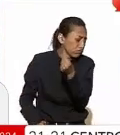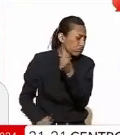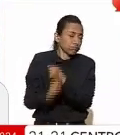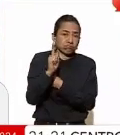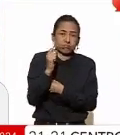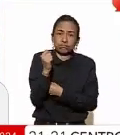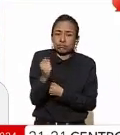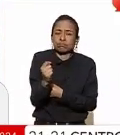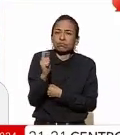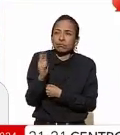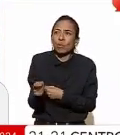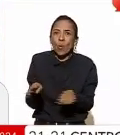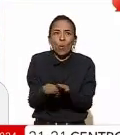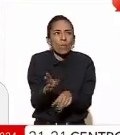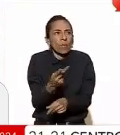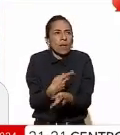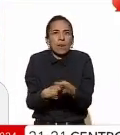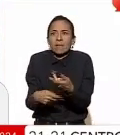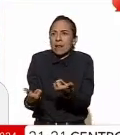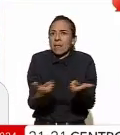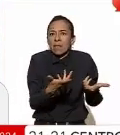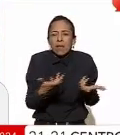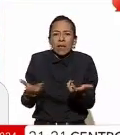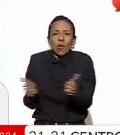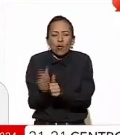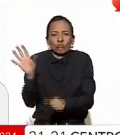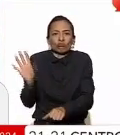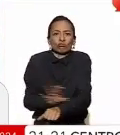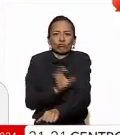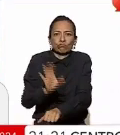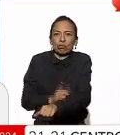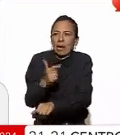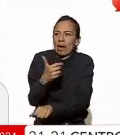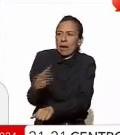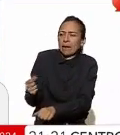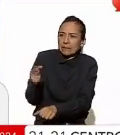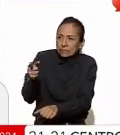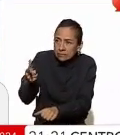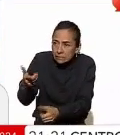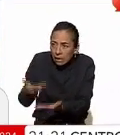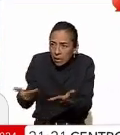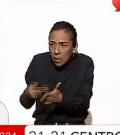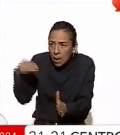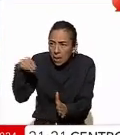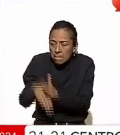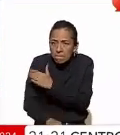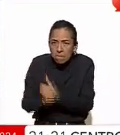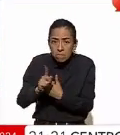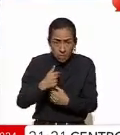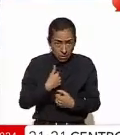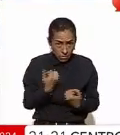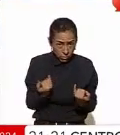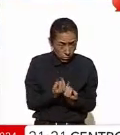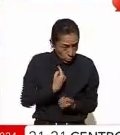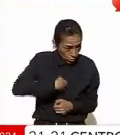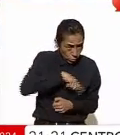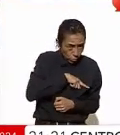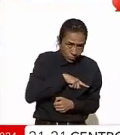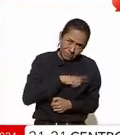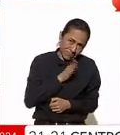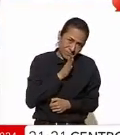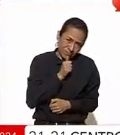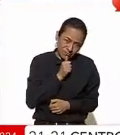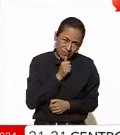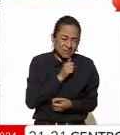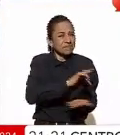los problemas para hacerse de recursos energéticos. Entonces nosotros no podemos vivir lo mismo. Así es. Pues Tonatiuh, muchas gracias por esta